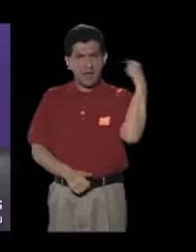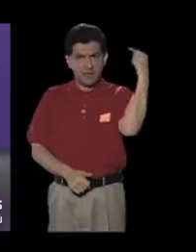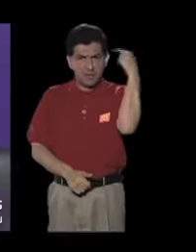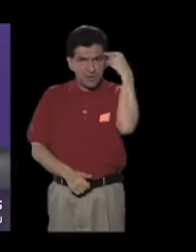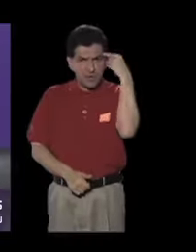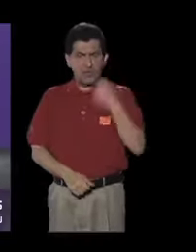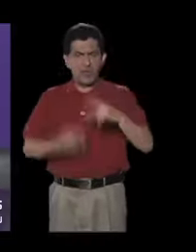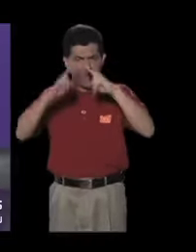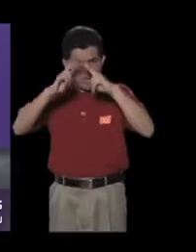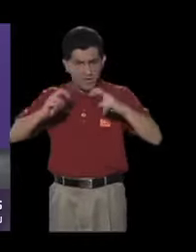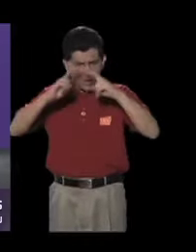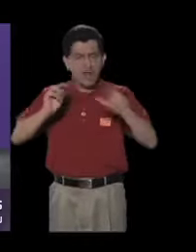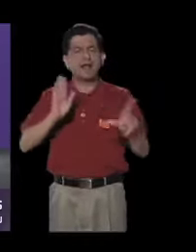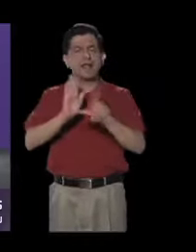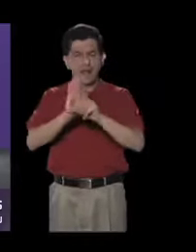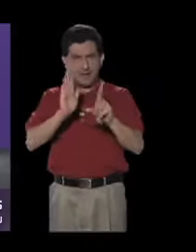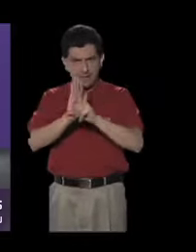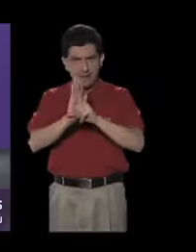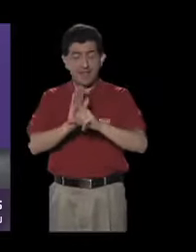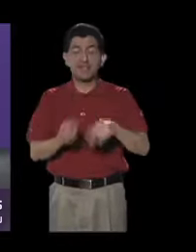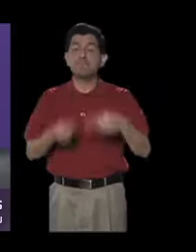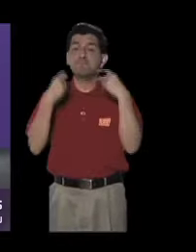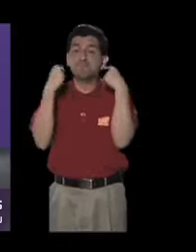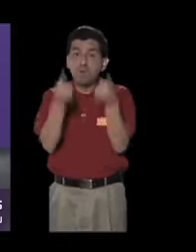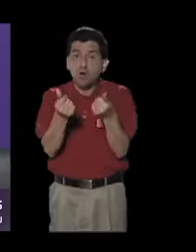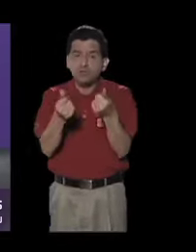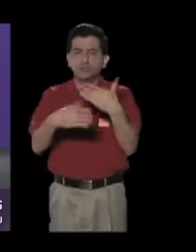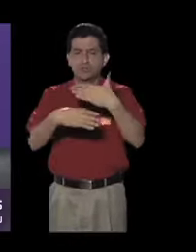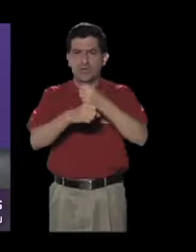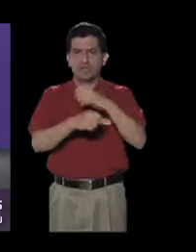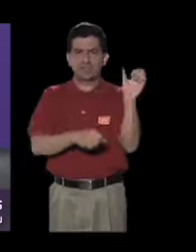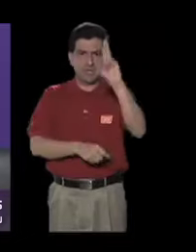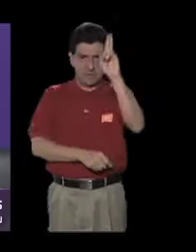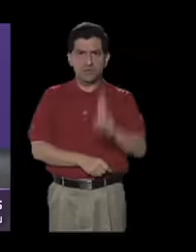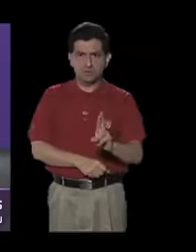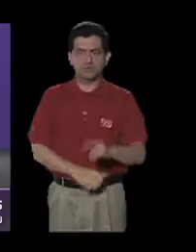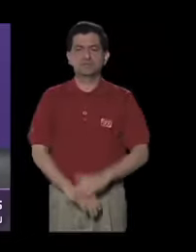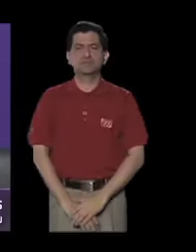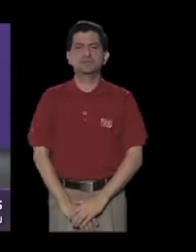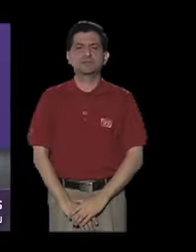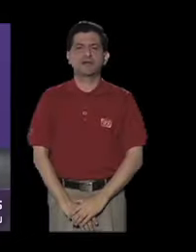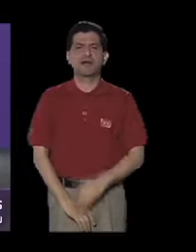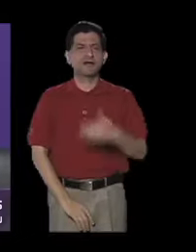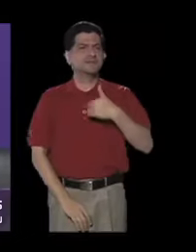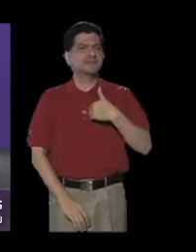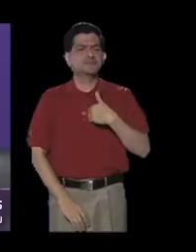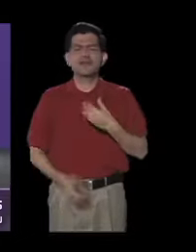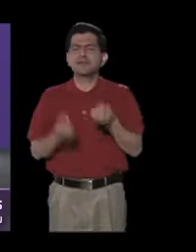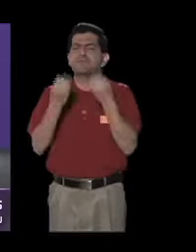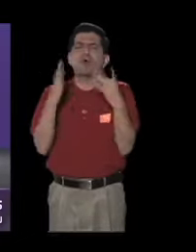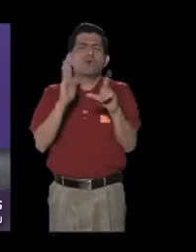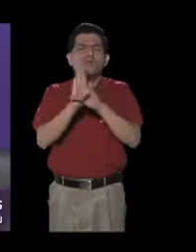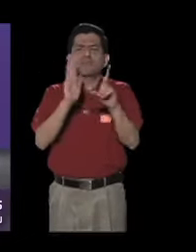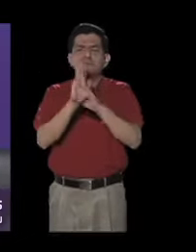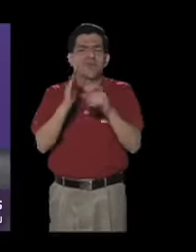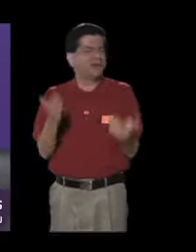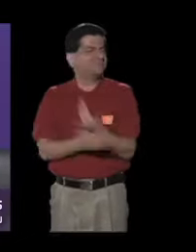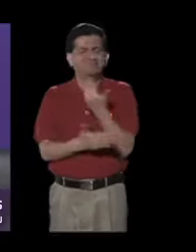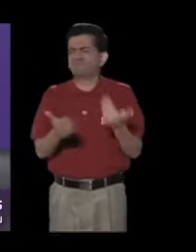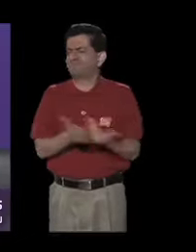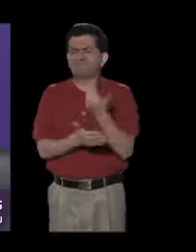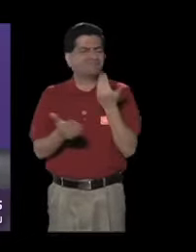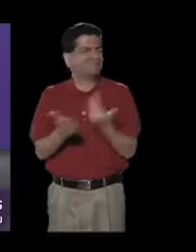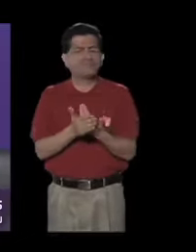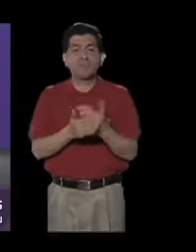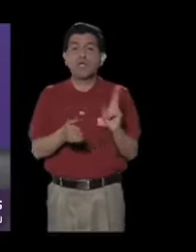de revisar la legislación, y eso es urgente que se haga en Costa Rica. Hay muchísima legislación que está desactualizada y que